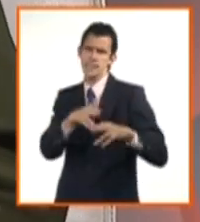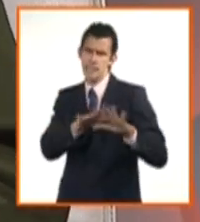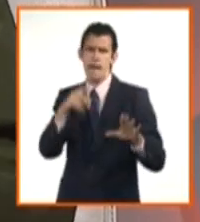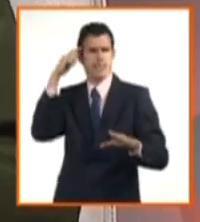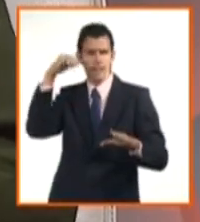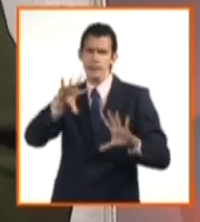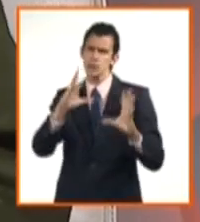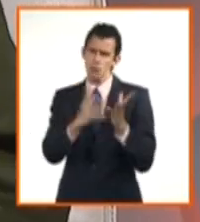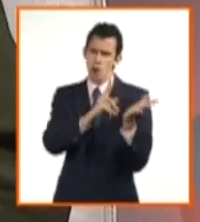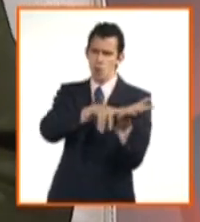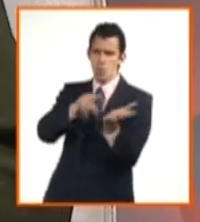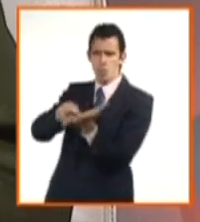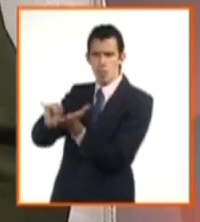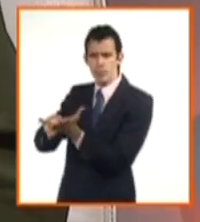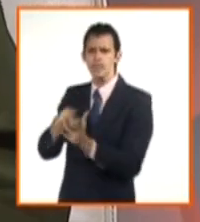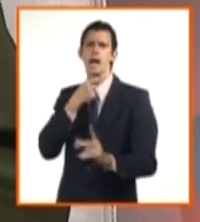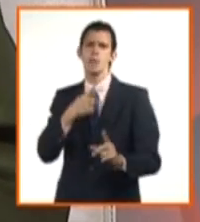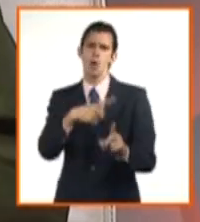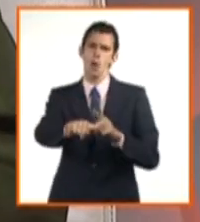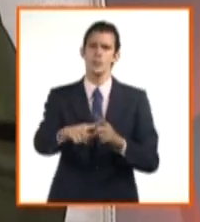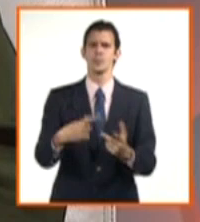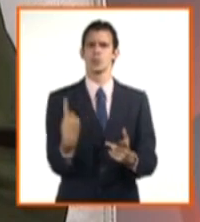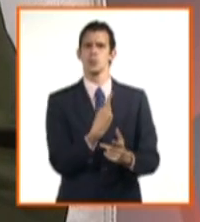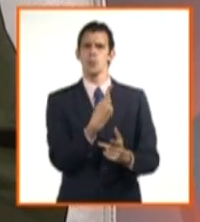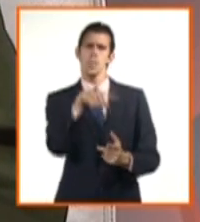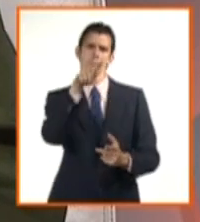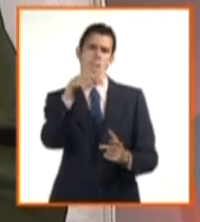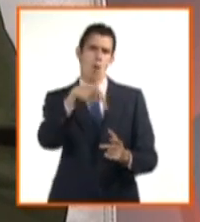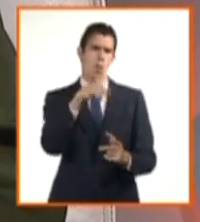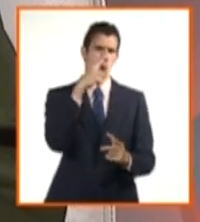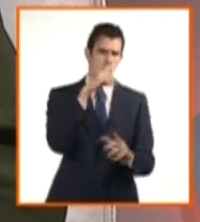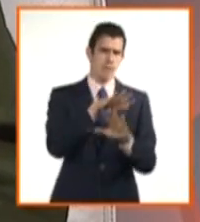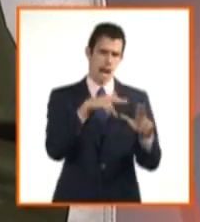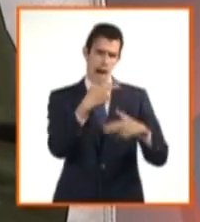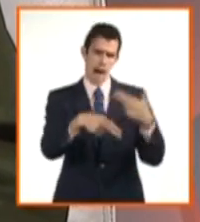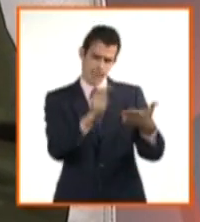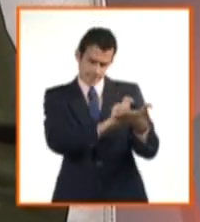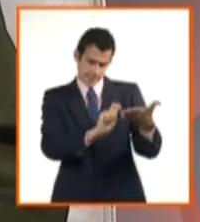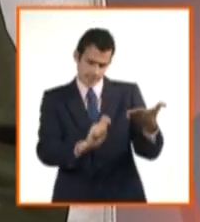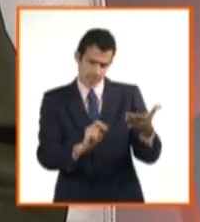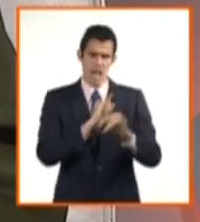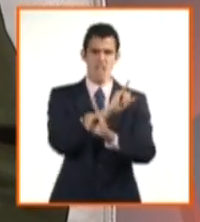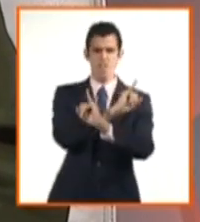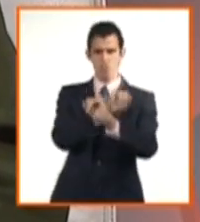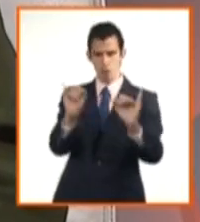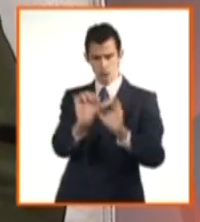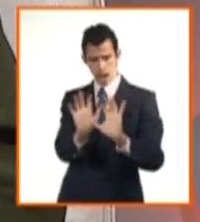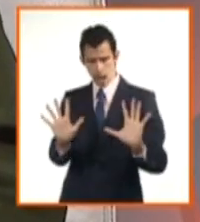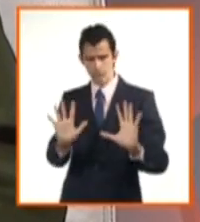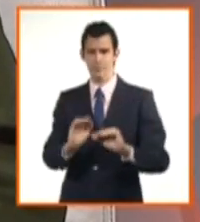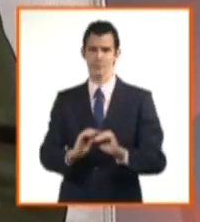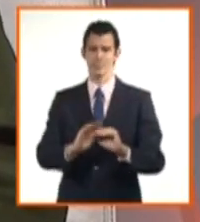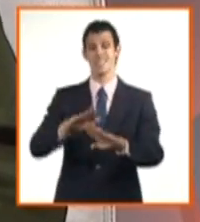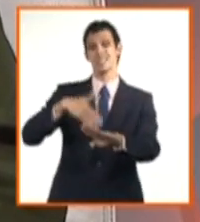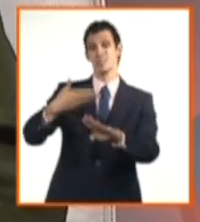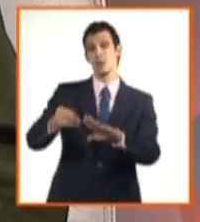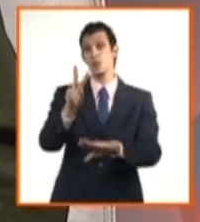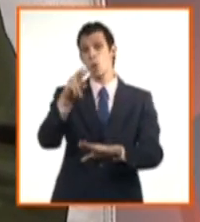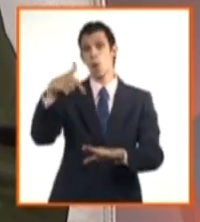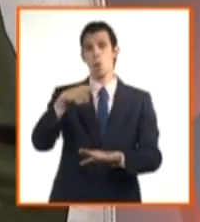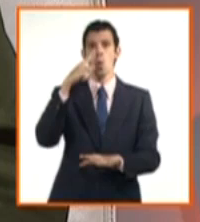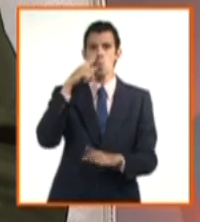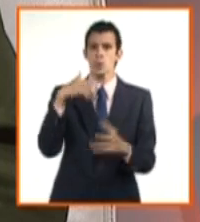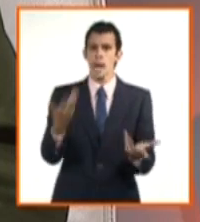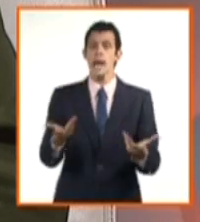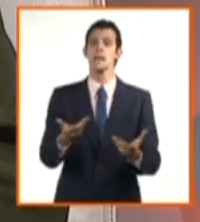sostenido se elaboró el 1º de junio al 2 de junio ayer en horario de la noche se elaboraron indicaciones por la magnitud del evento y por las